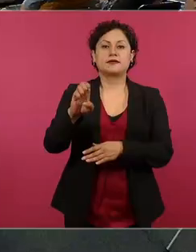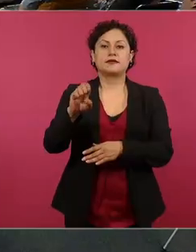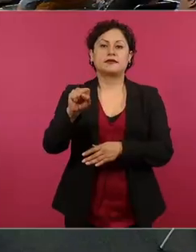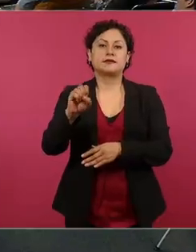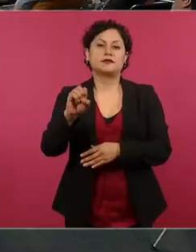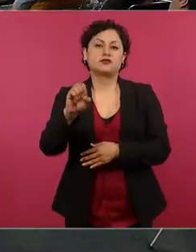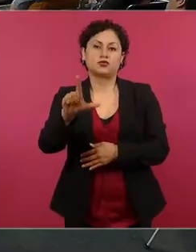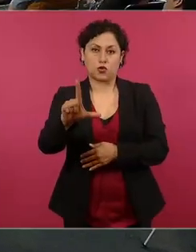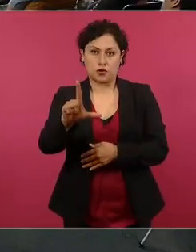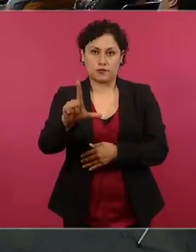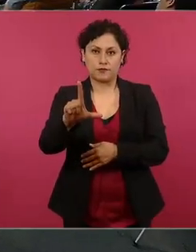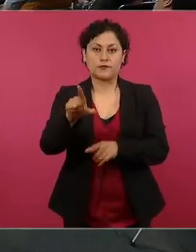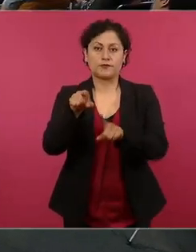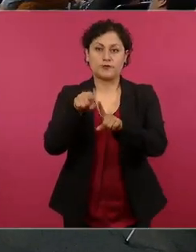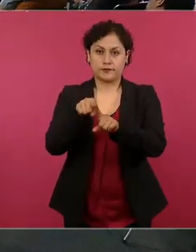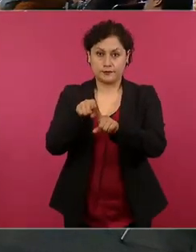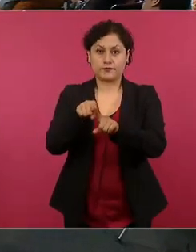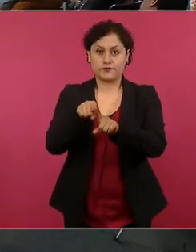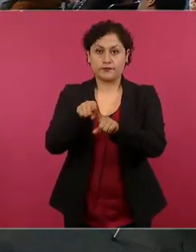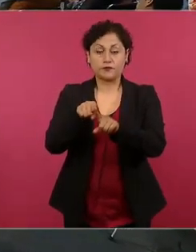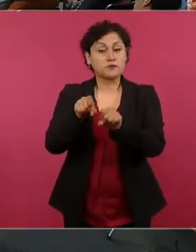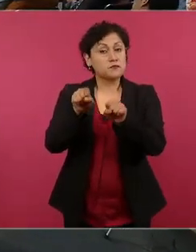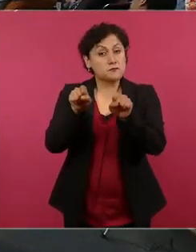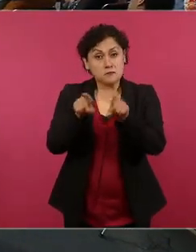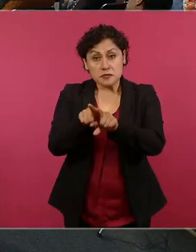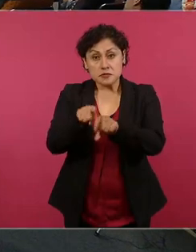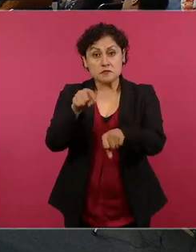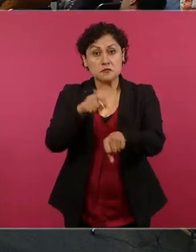y se fue a la campaña